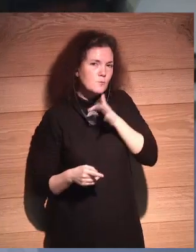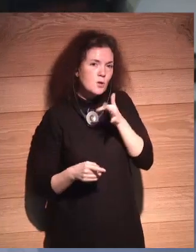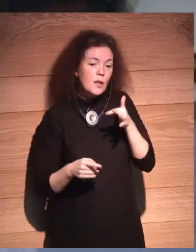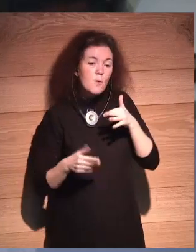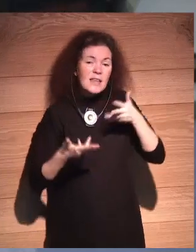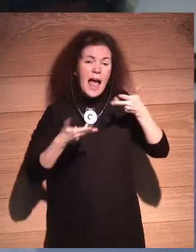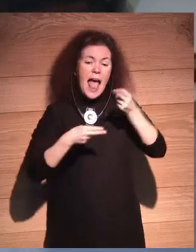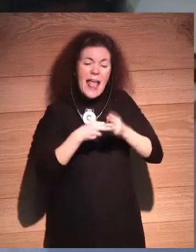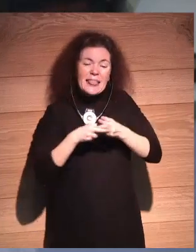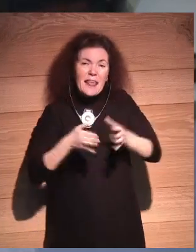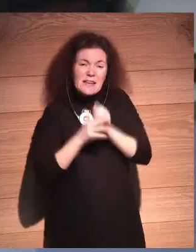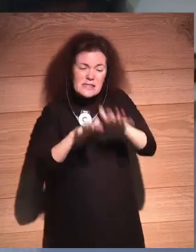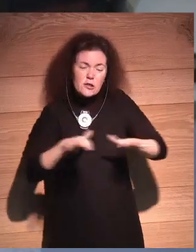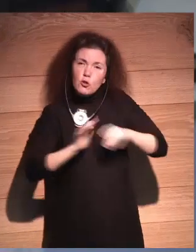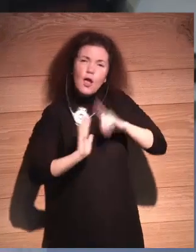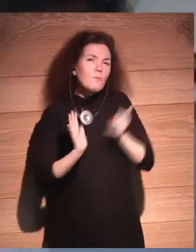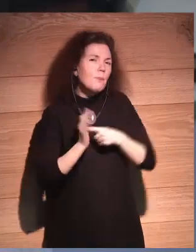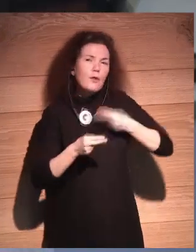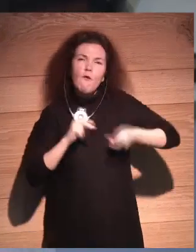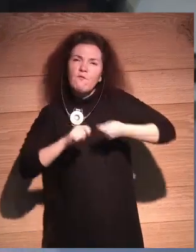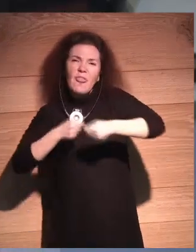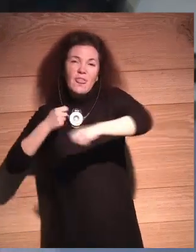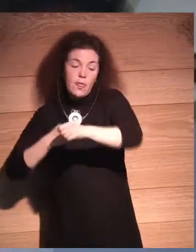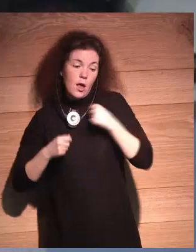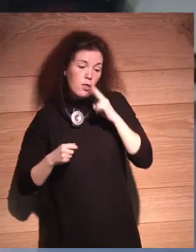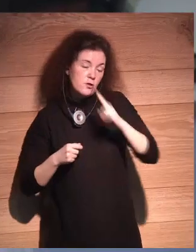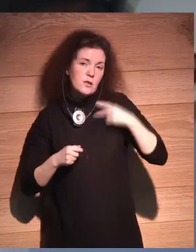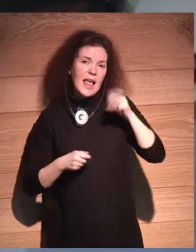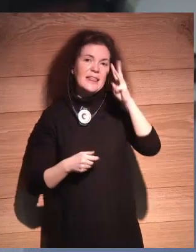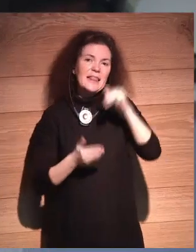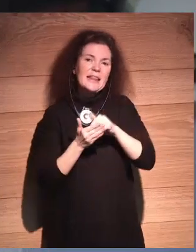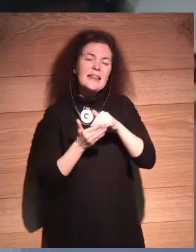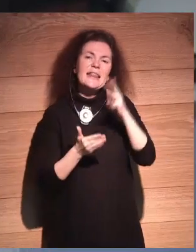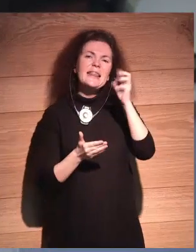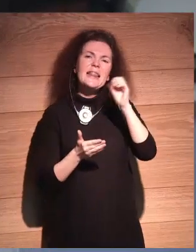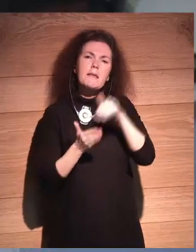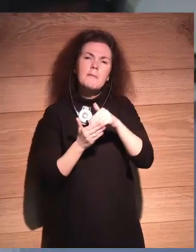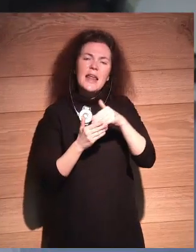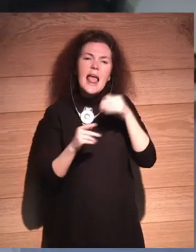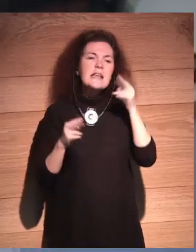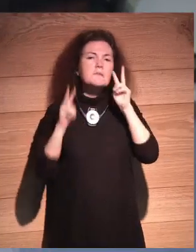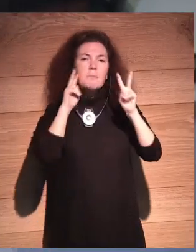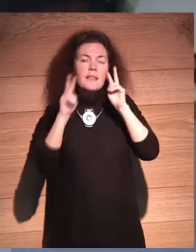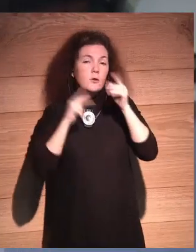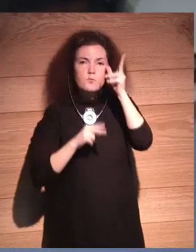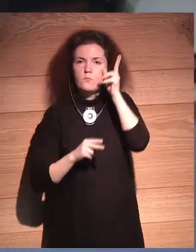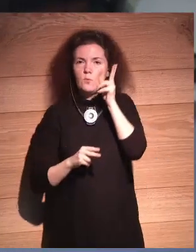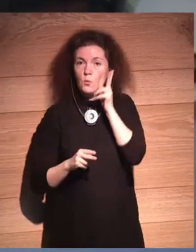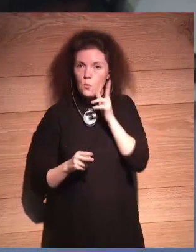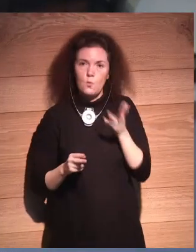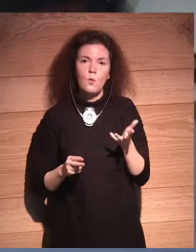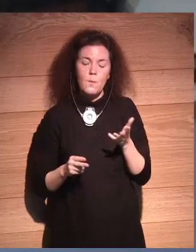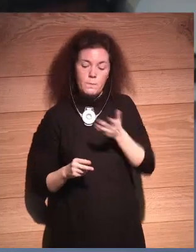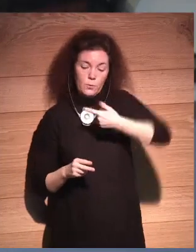entradas vendidas. A lo largo de estos 2 años hemos tenido 30.000 espectadores y es un auténtico lujo. Nosotros en el